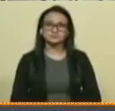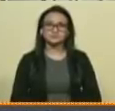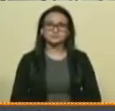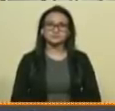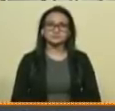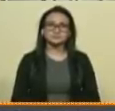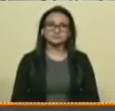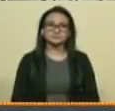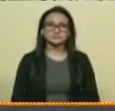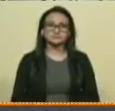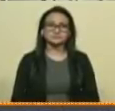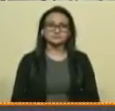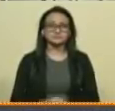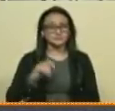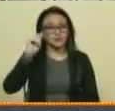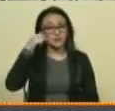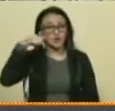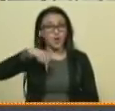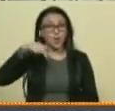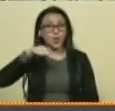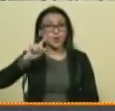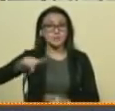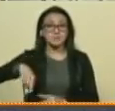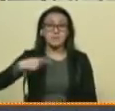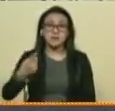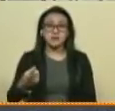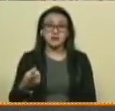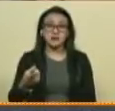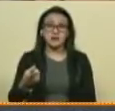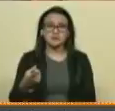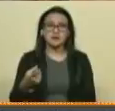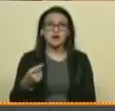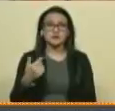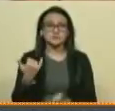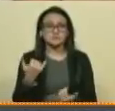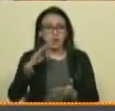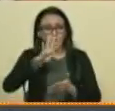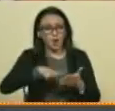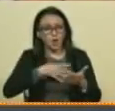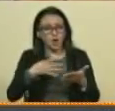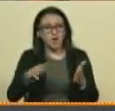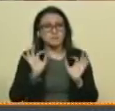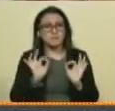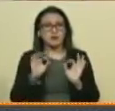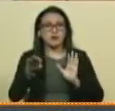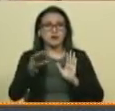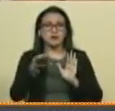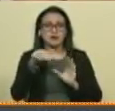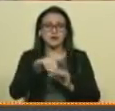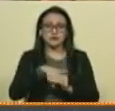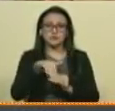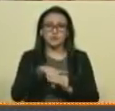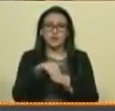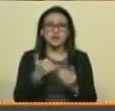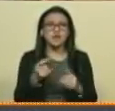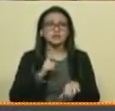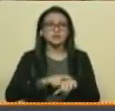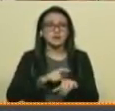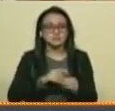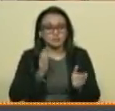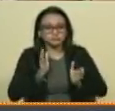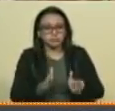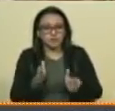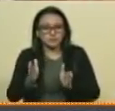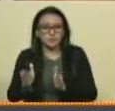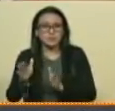Debemos recordar que entre el día de hoy y mañana, como lo hemos dicho, parte del cronograma electoral es el tiempo ya establecido para que